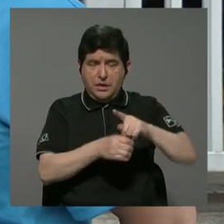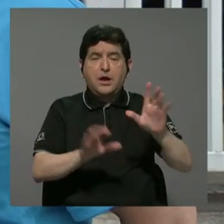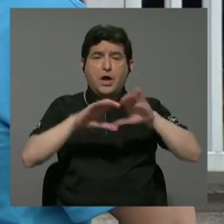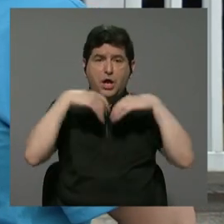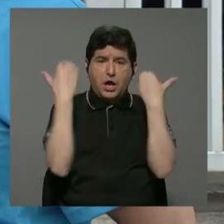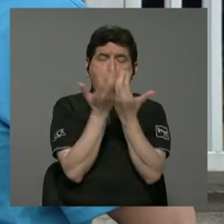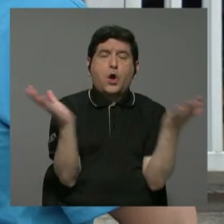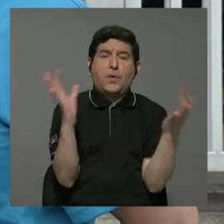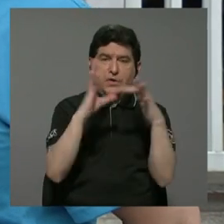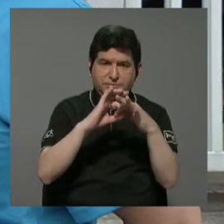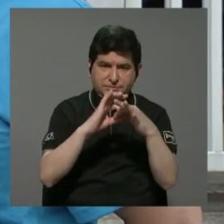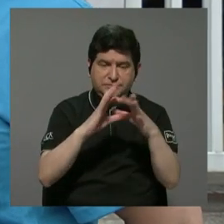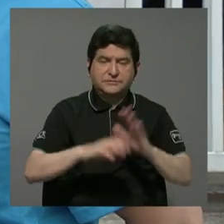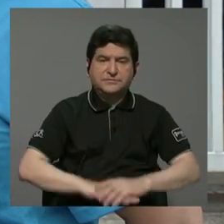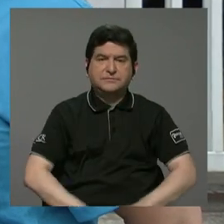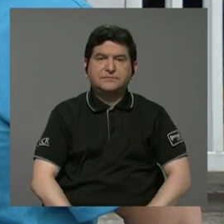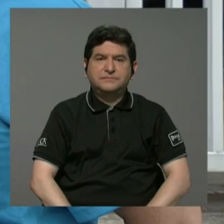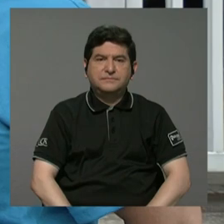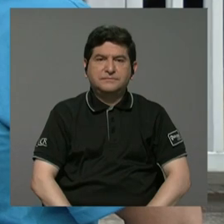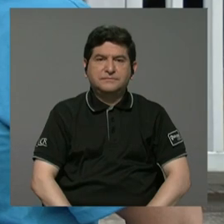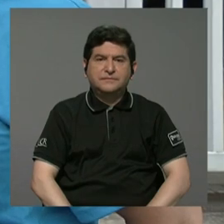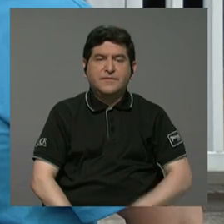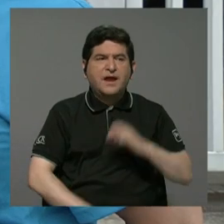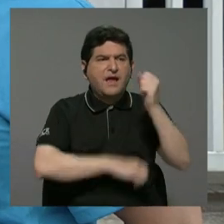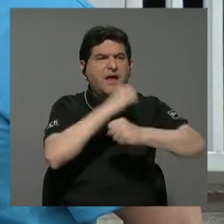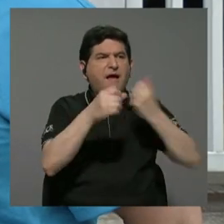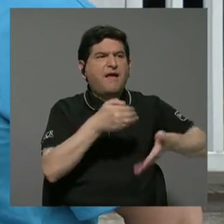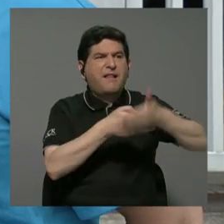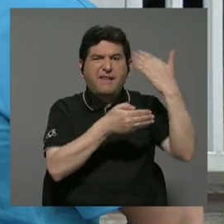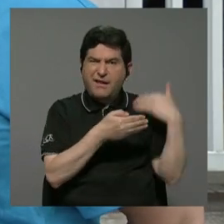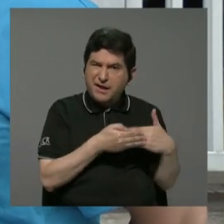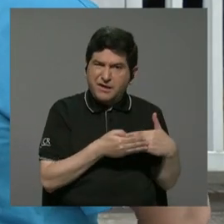Comisión de Enlace, el año pasado